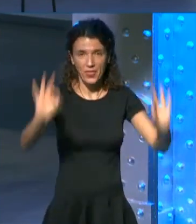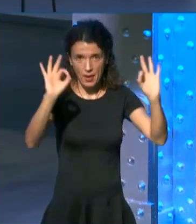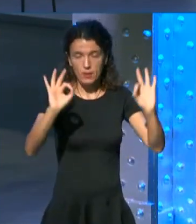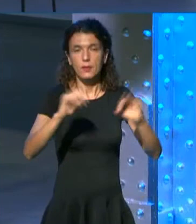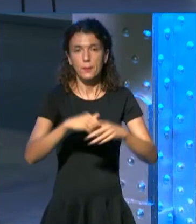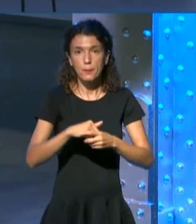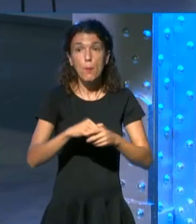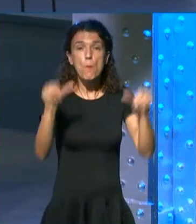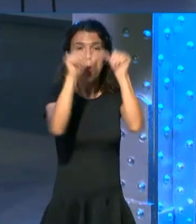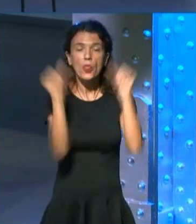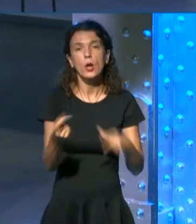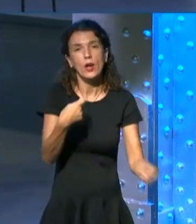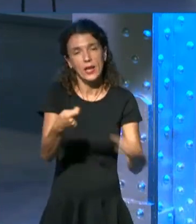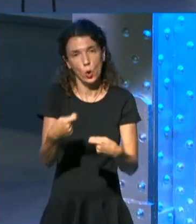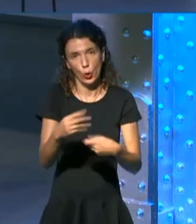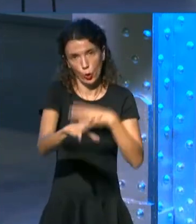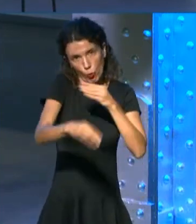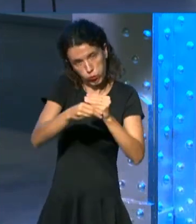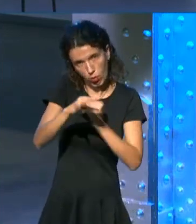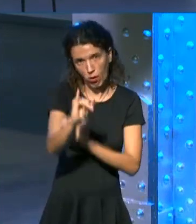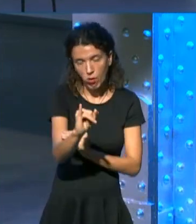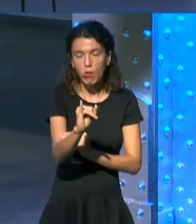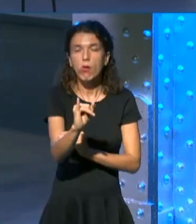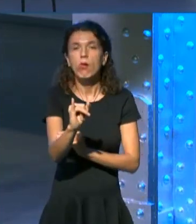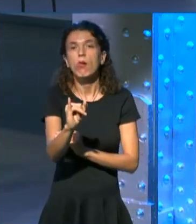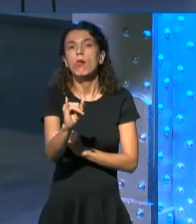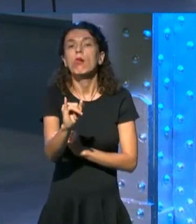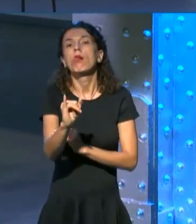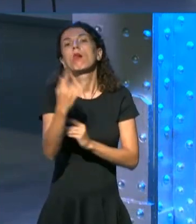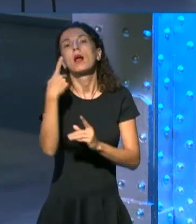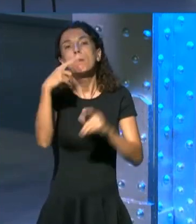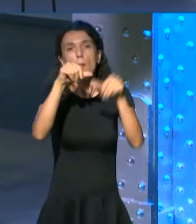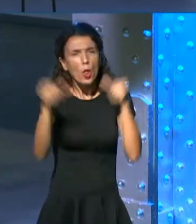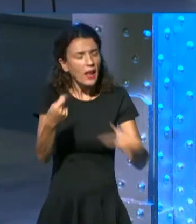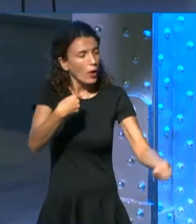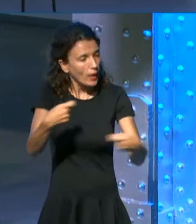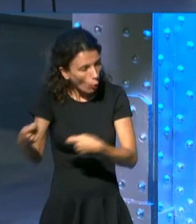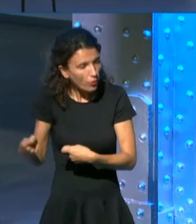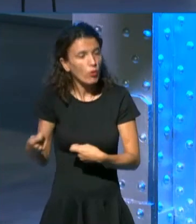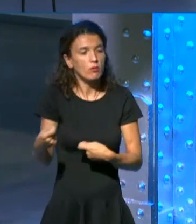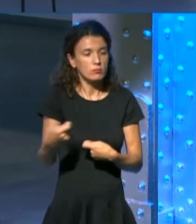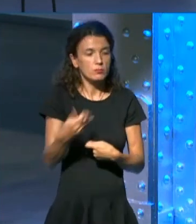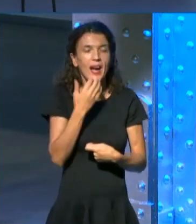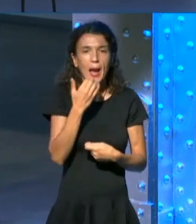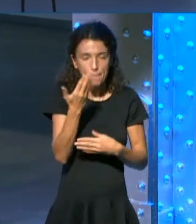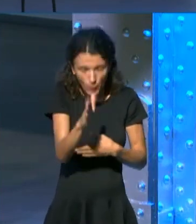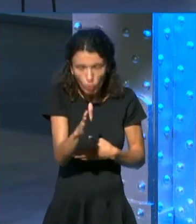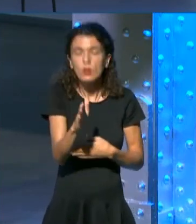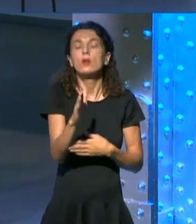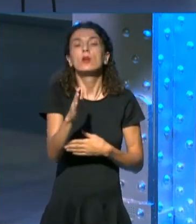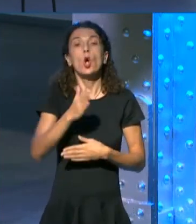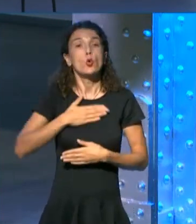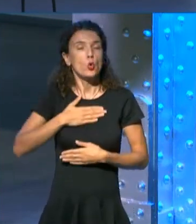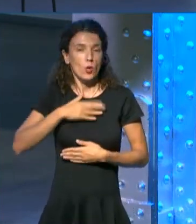de modelos de negocio, de lienzos de modelo de negocio. Y se trabaja mucho, no es nuestro